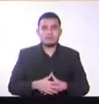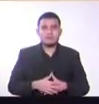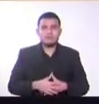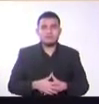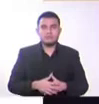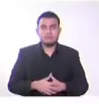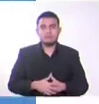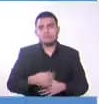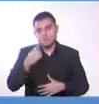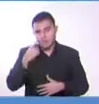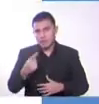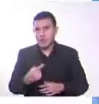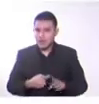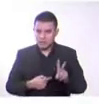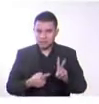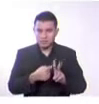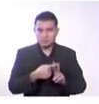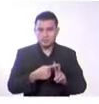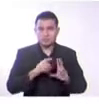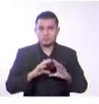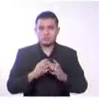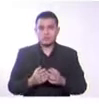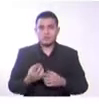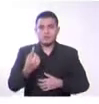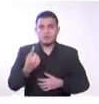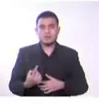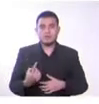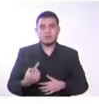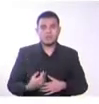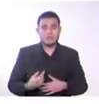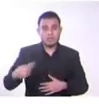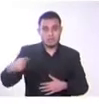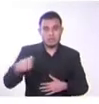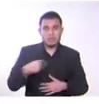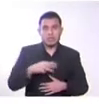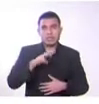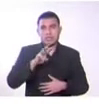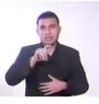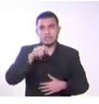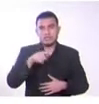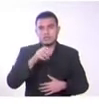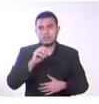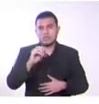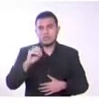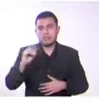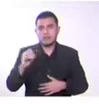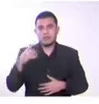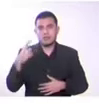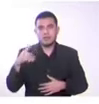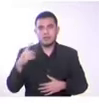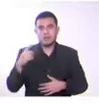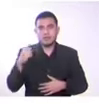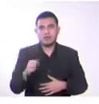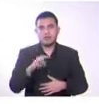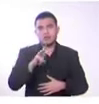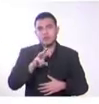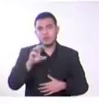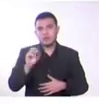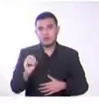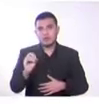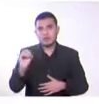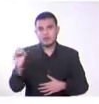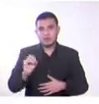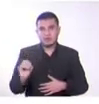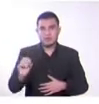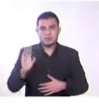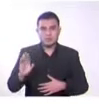Ahora miremos al contribuyente número 2, que es una persona que gana $3,000 al mes y que destina el 30% de su